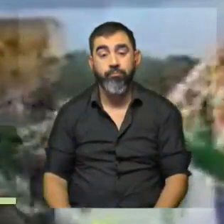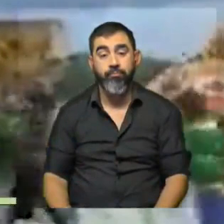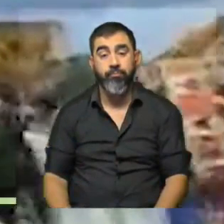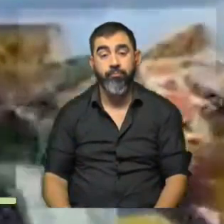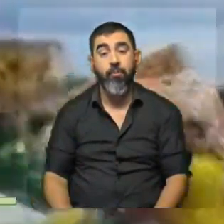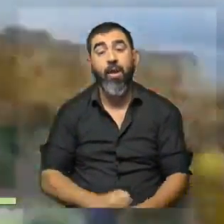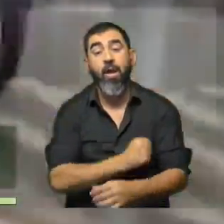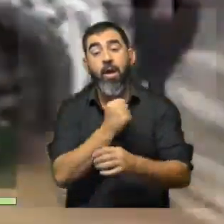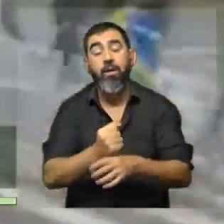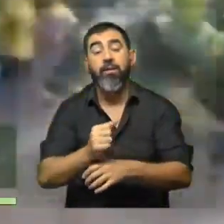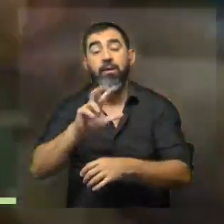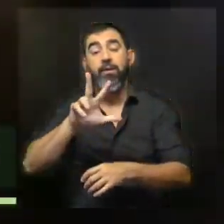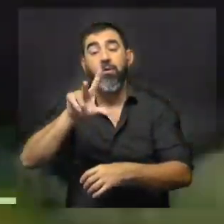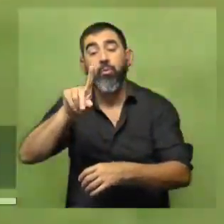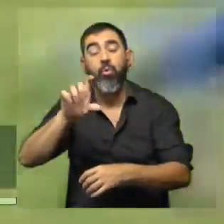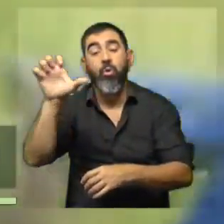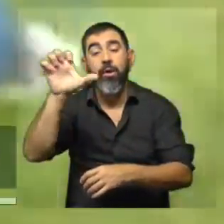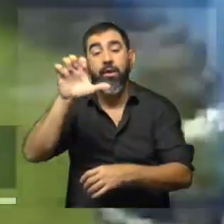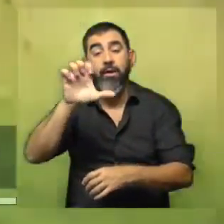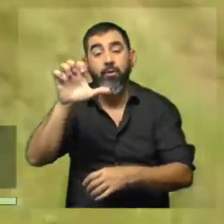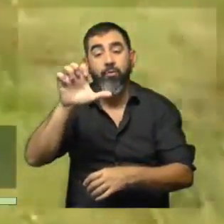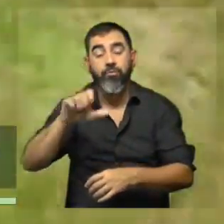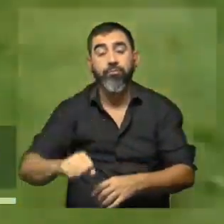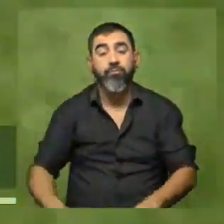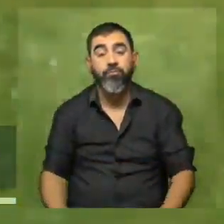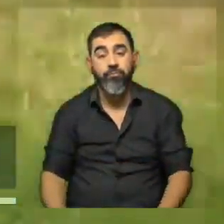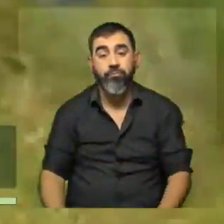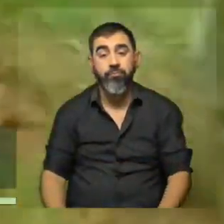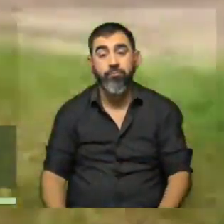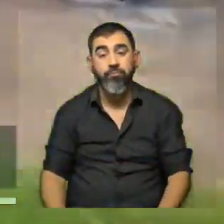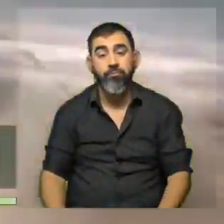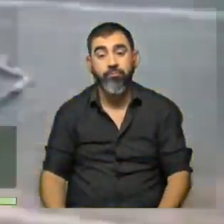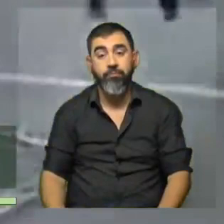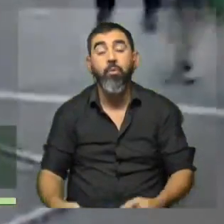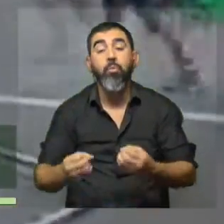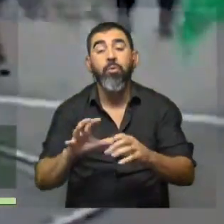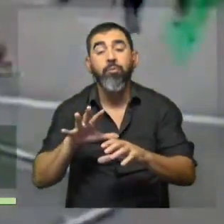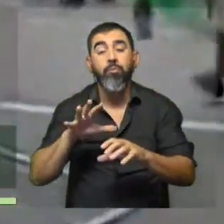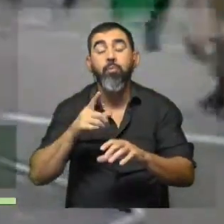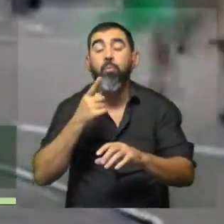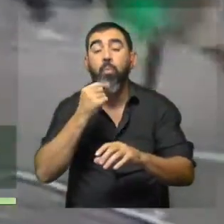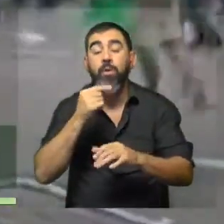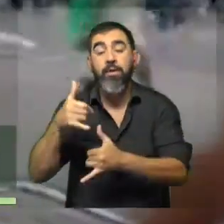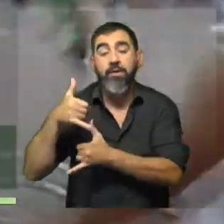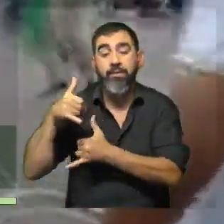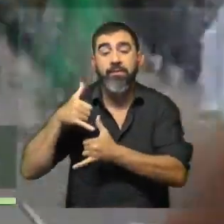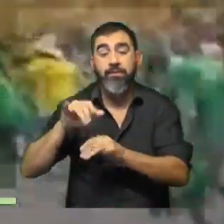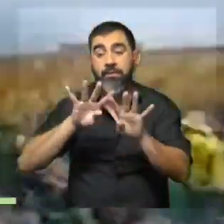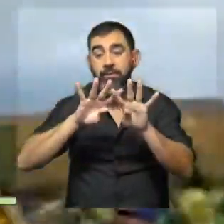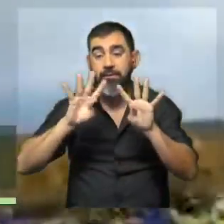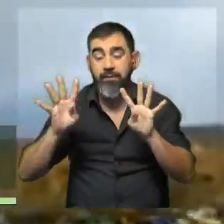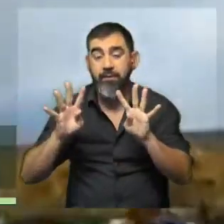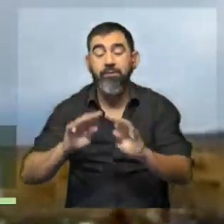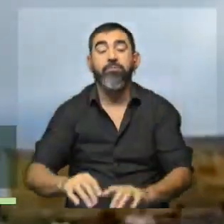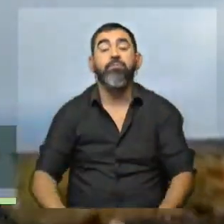el treinta y uno de enero debido a inflación de la Policía Militar además jueces de